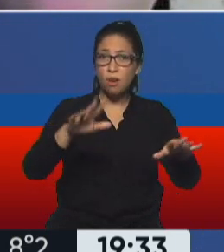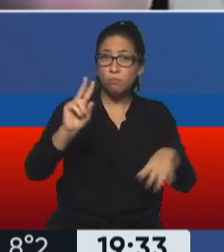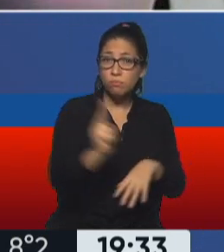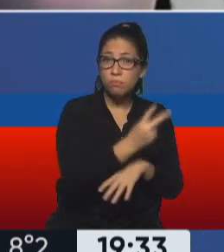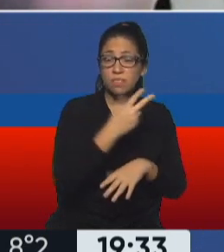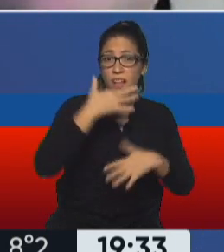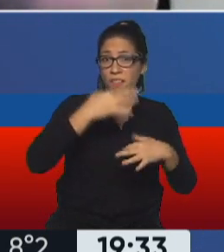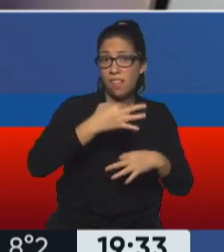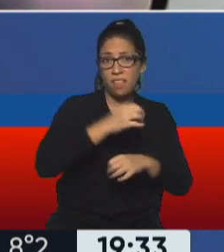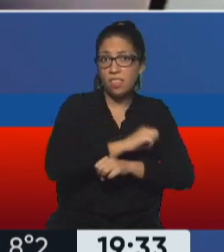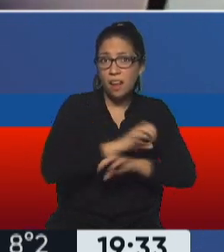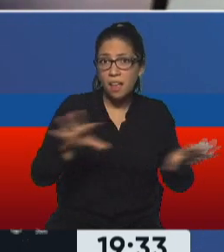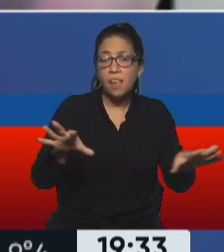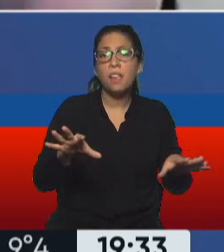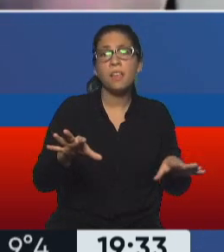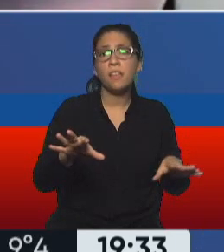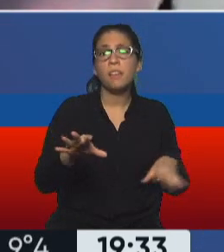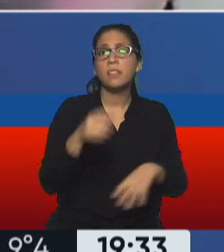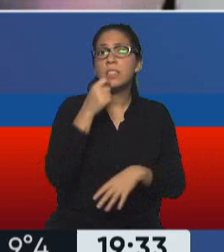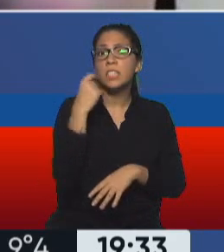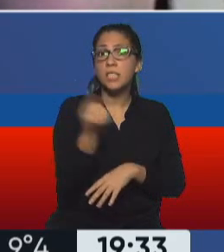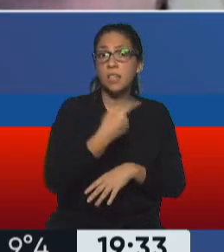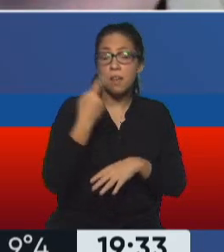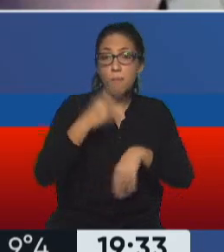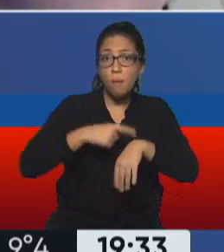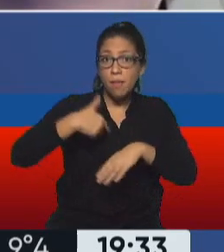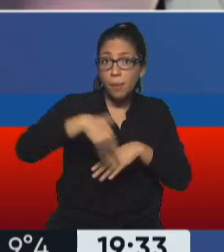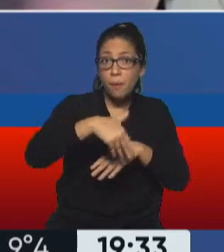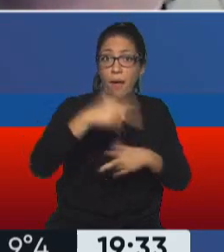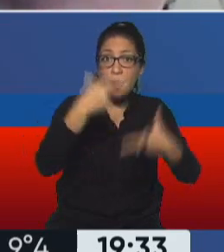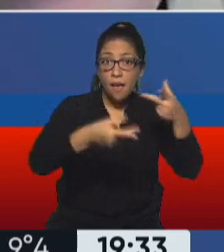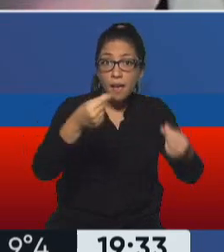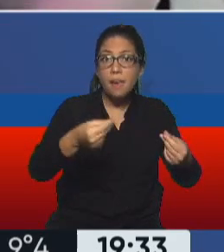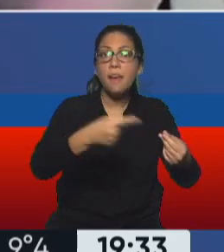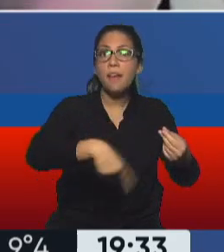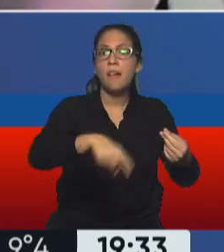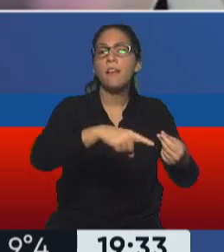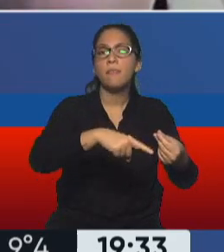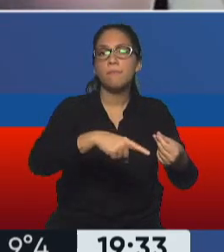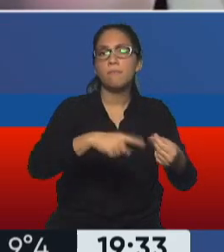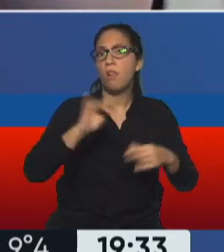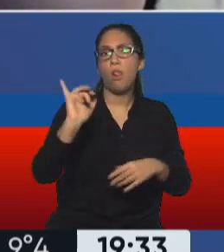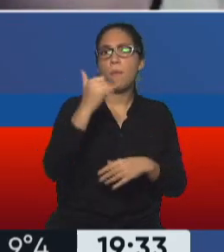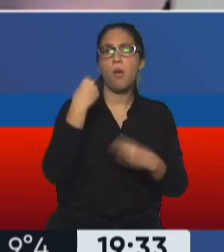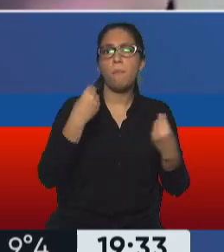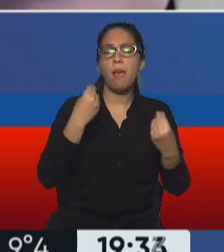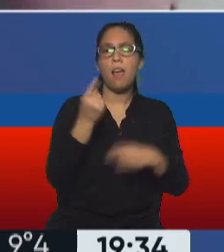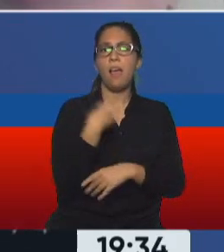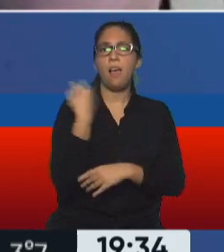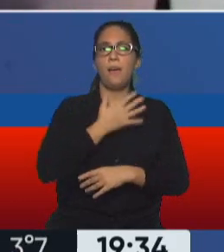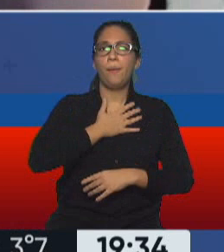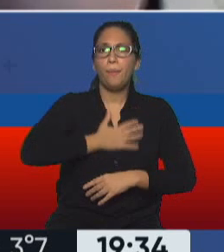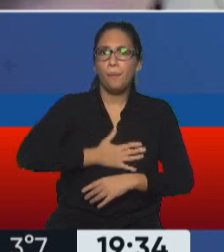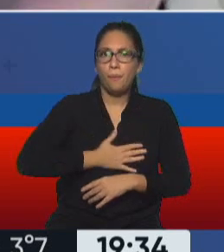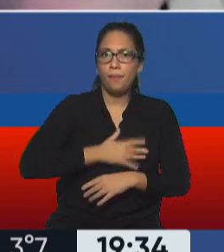tragedia, con lo cual, sin duda, cuando podamos vacunarlos a los chicos, va a ser la mejor forma de estar más tranquilos